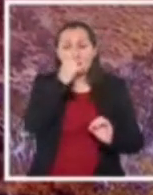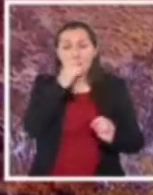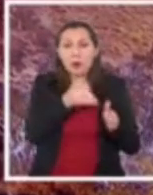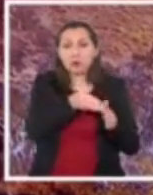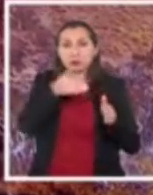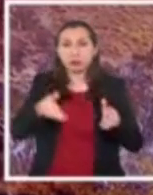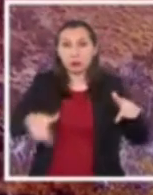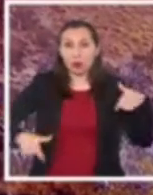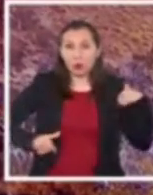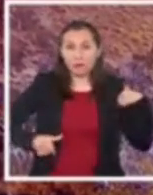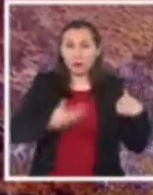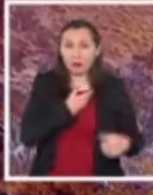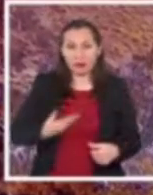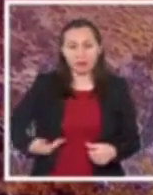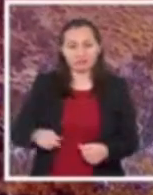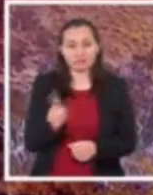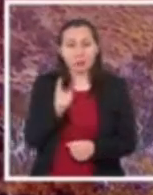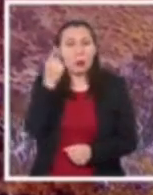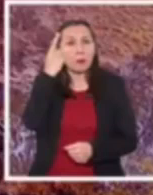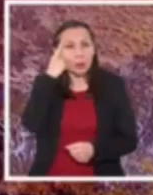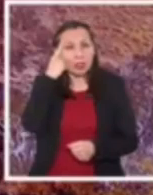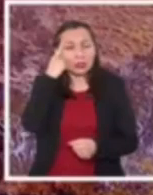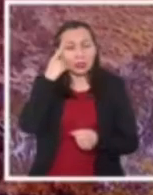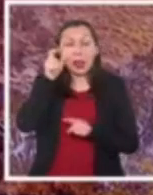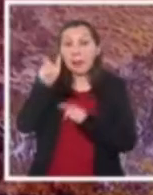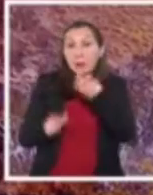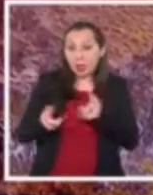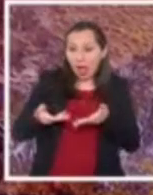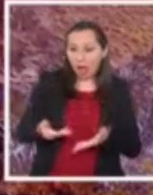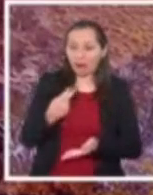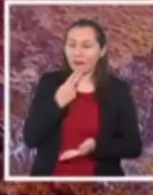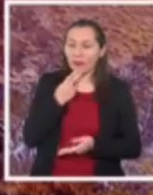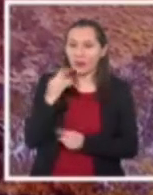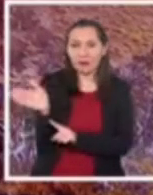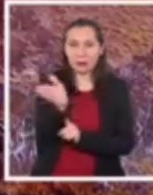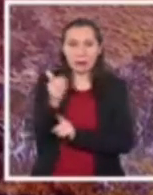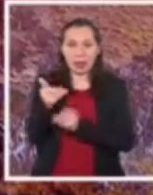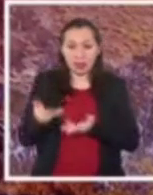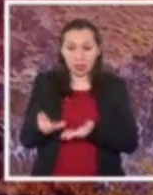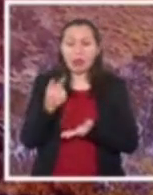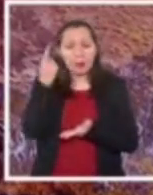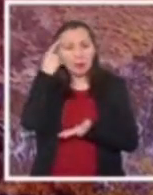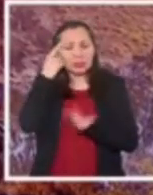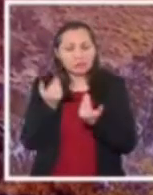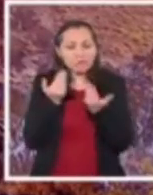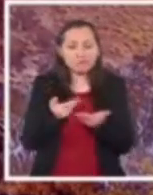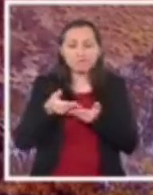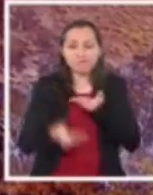gobierno tiene que ser pensado para las generaciones que hoy habitan nuestra Patria y por sobre todo para las futuras